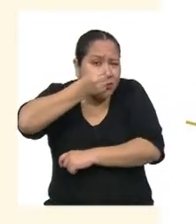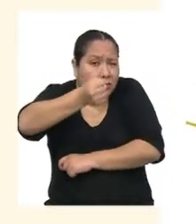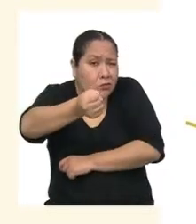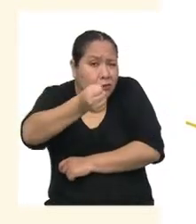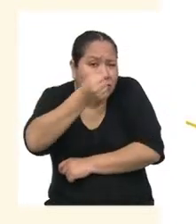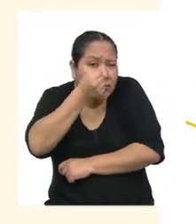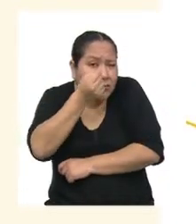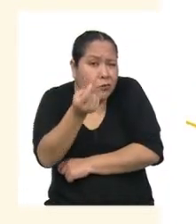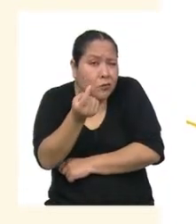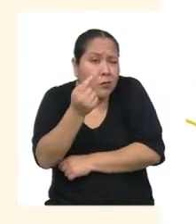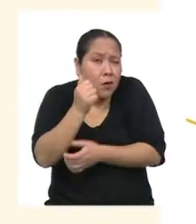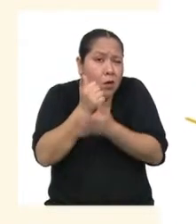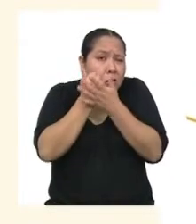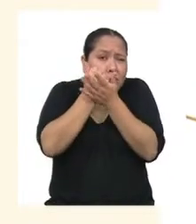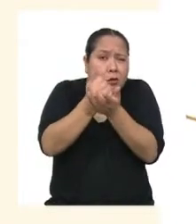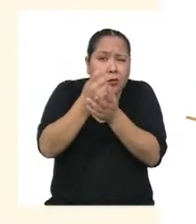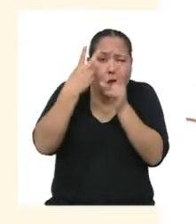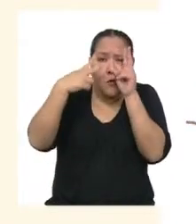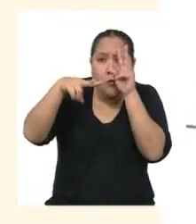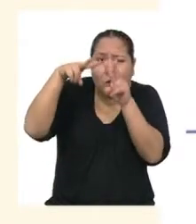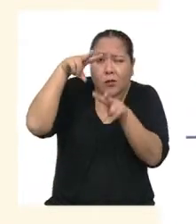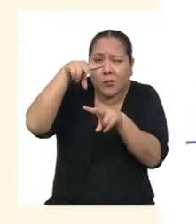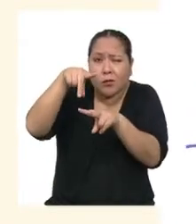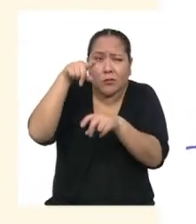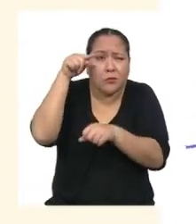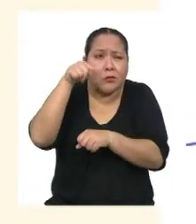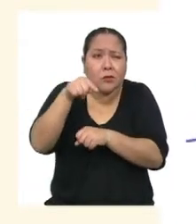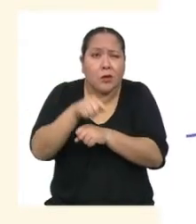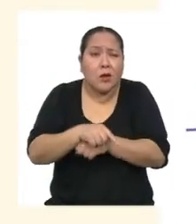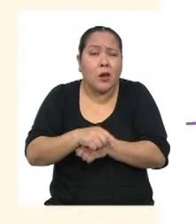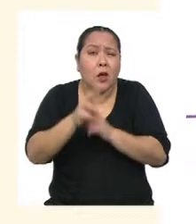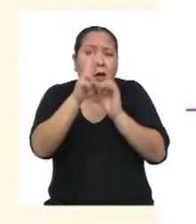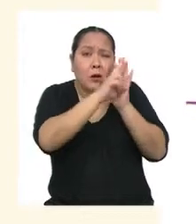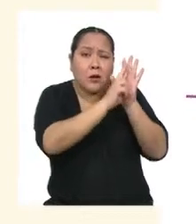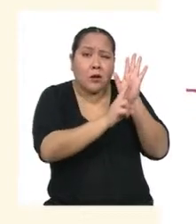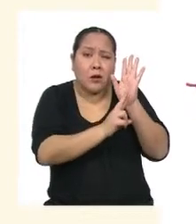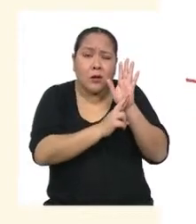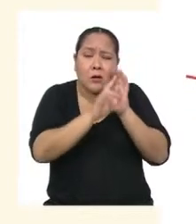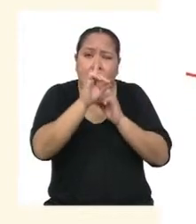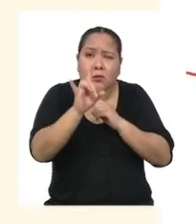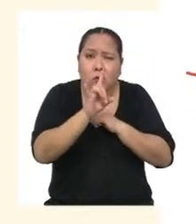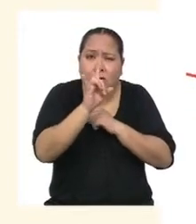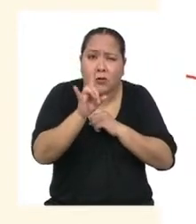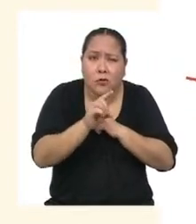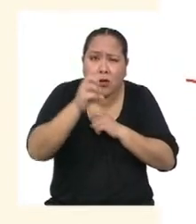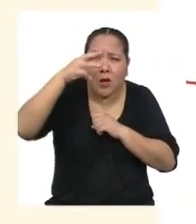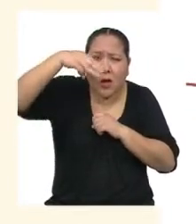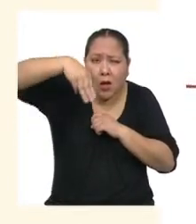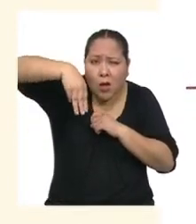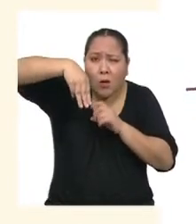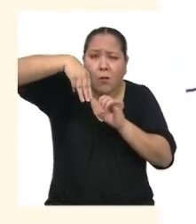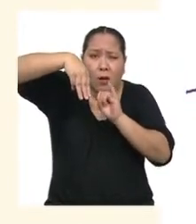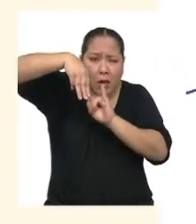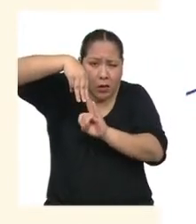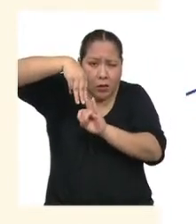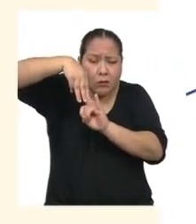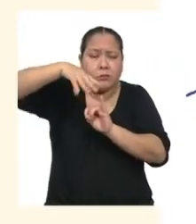magnífica me permiten apreciar que, en la fórmula, se utiliza la marca de clase.